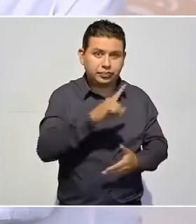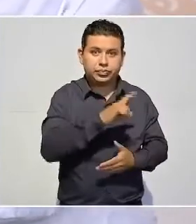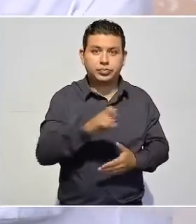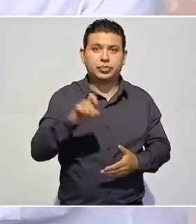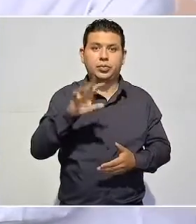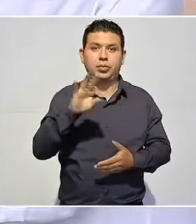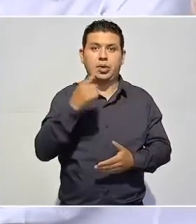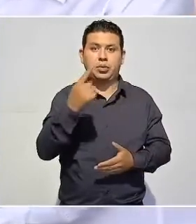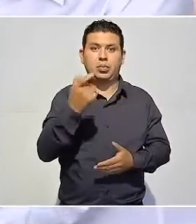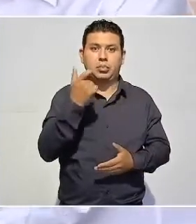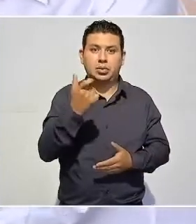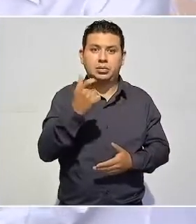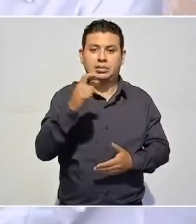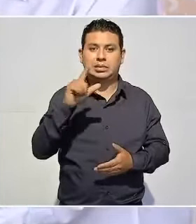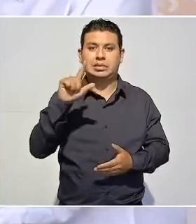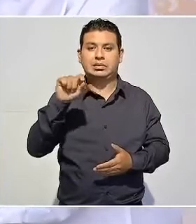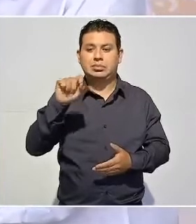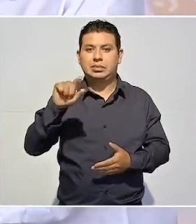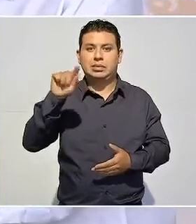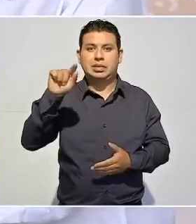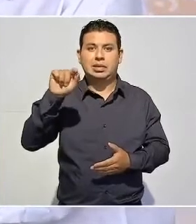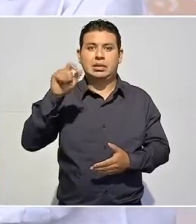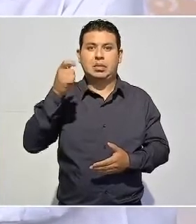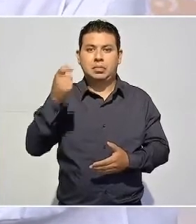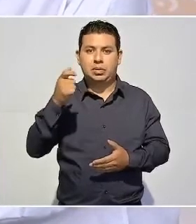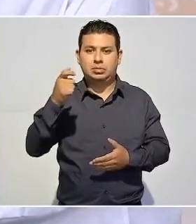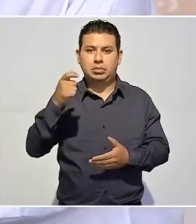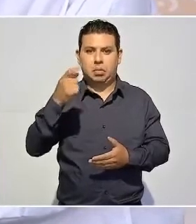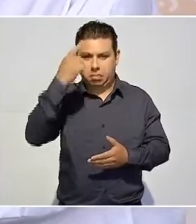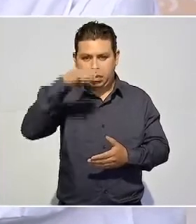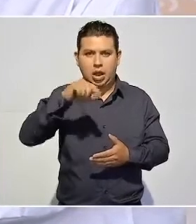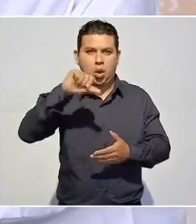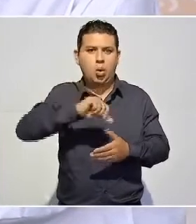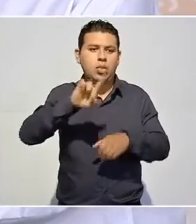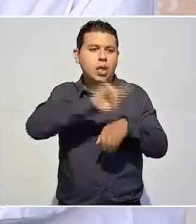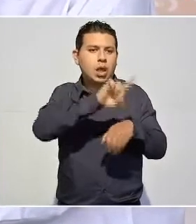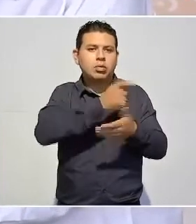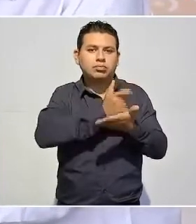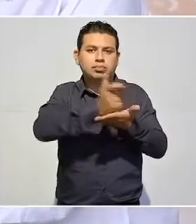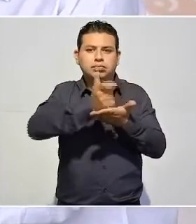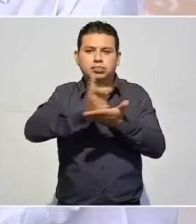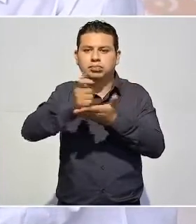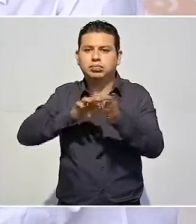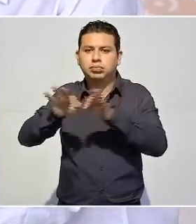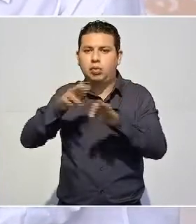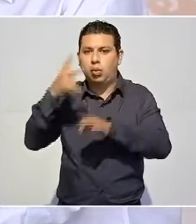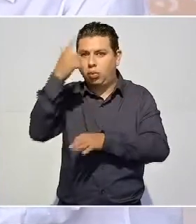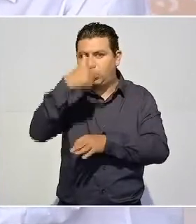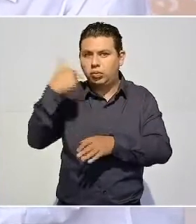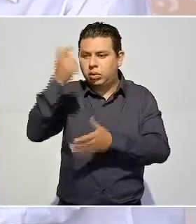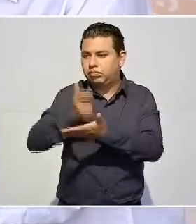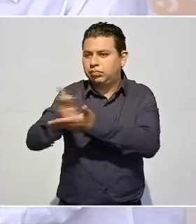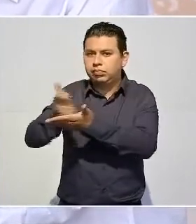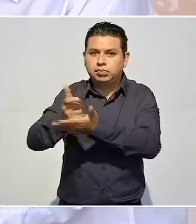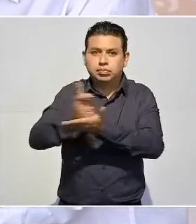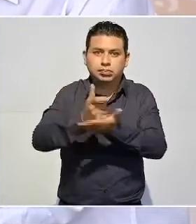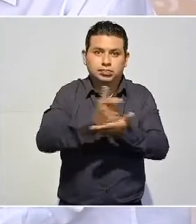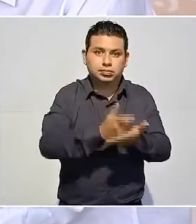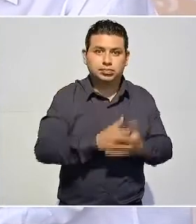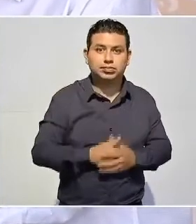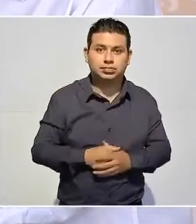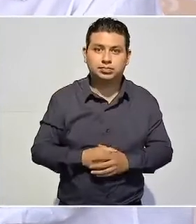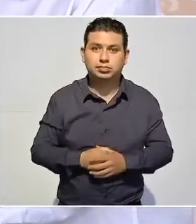141 pesos 70 centavos del salario mínimo. Si se toma en cuenta el salario mínimo